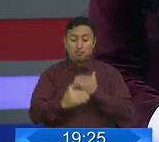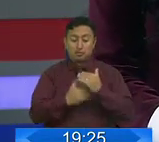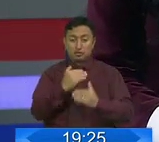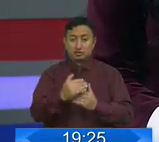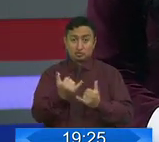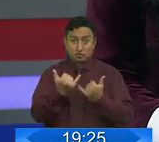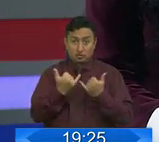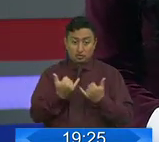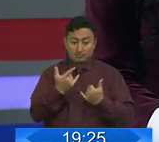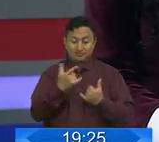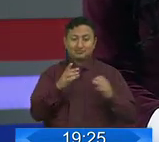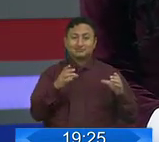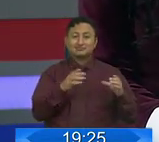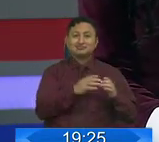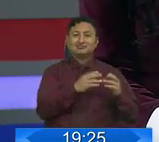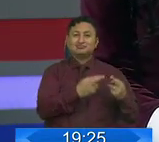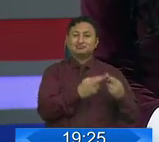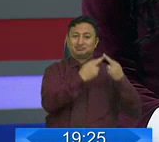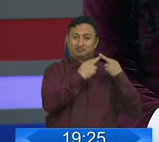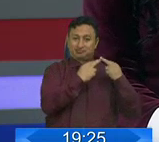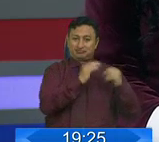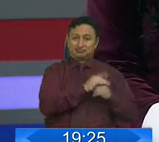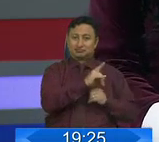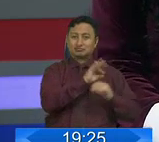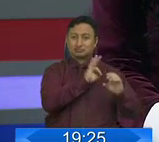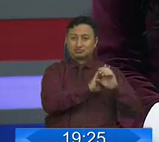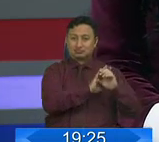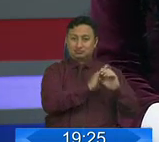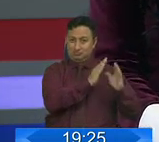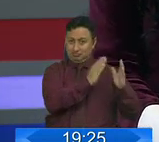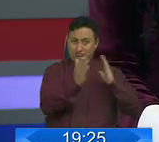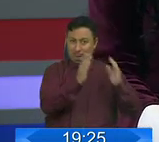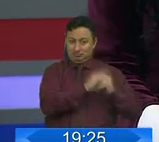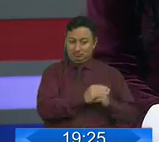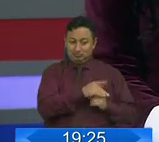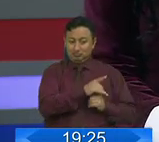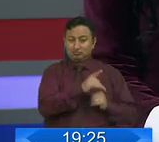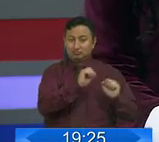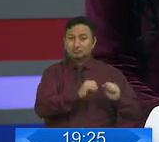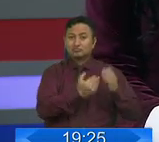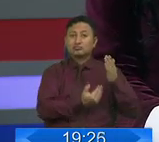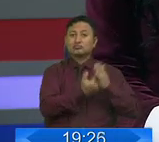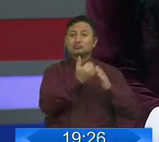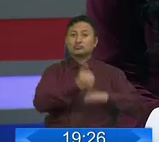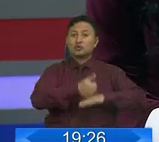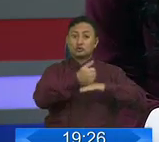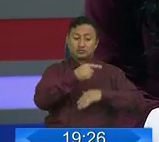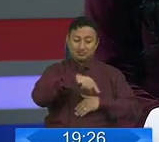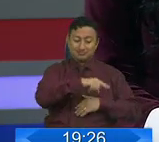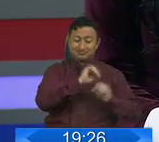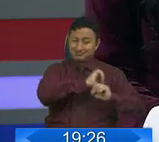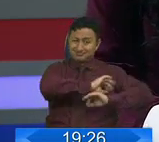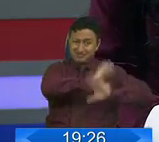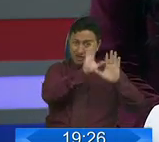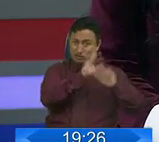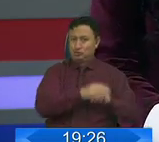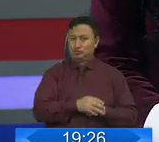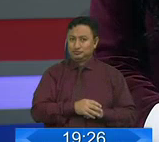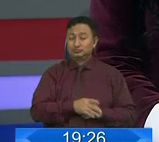por una comisión encargada del Consejo de Participación Transitorio para la designación no es claro y que